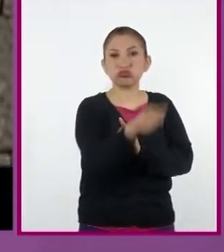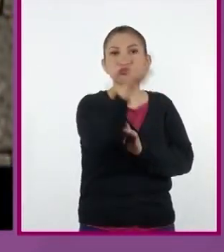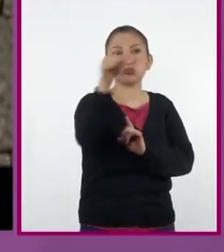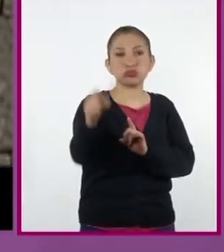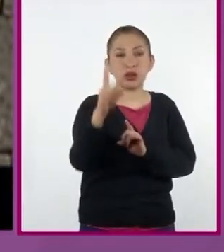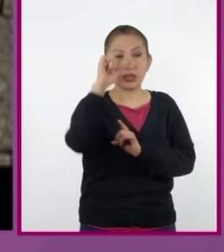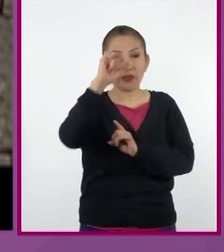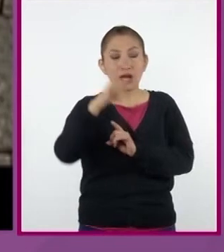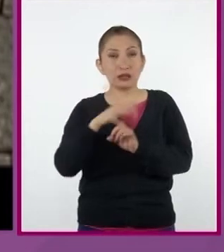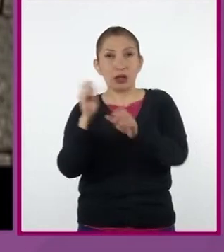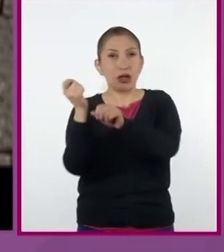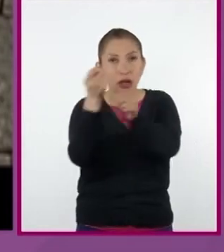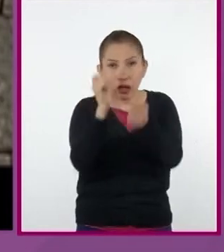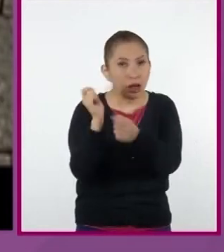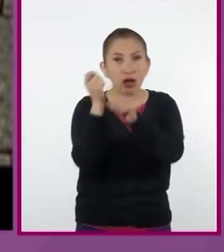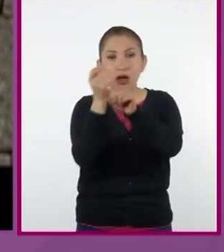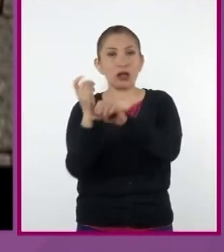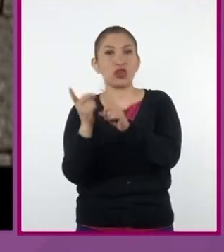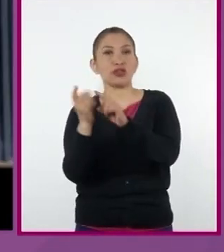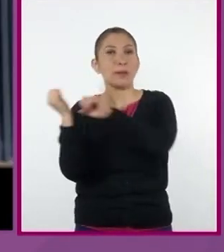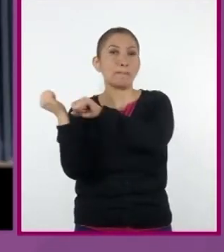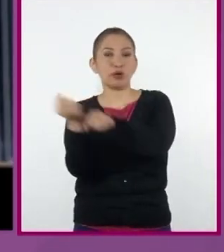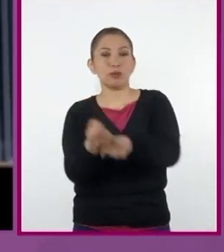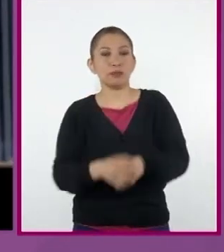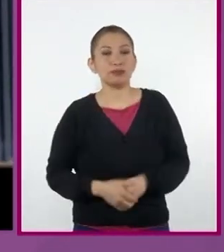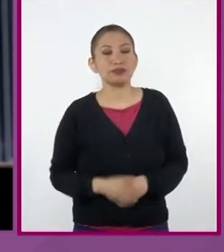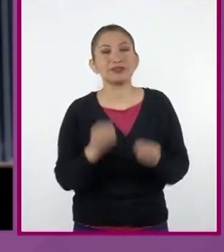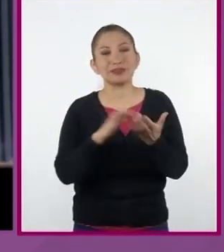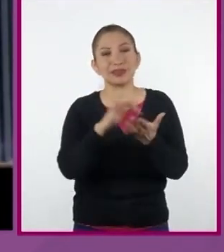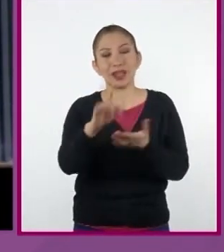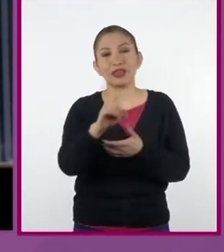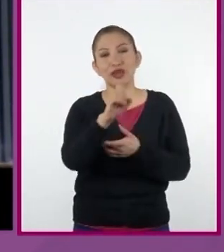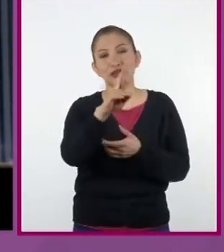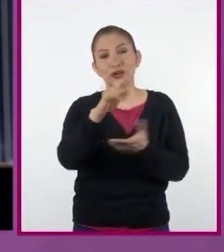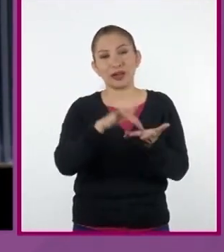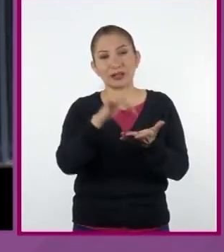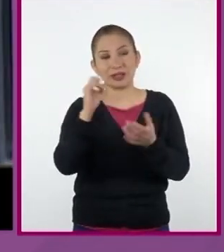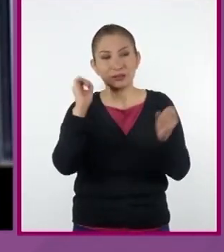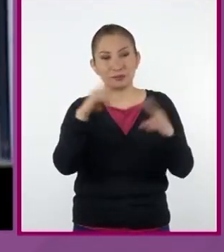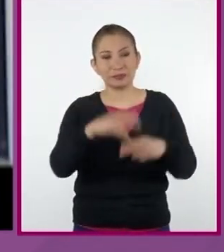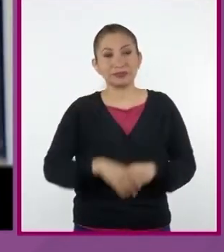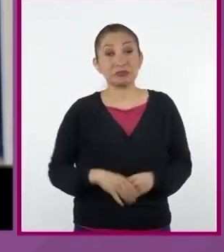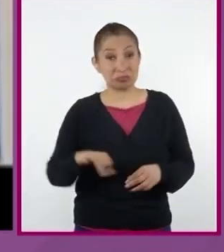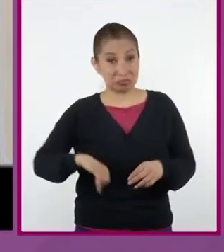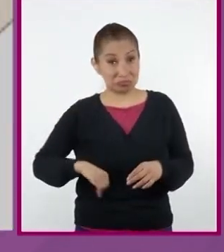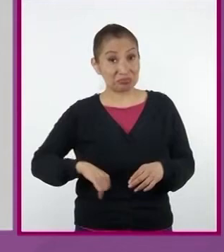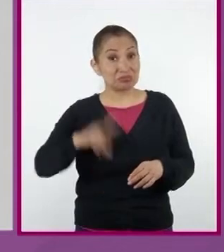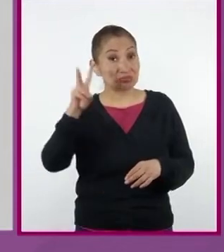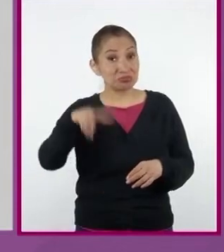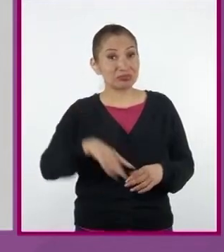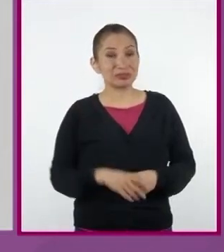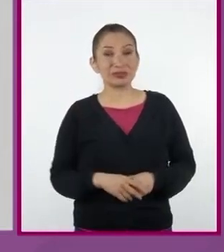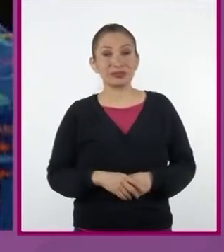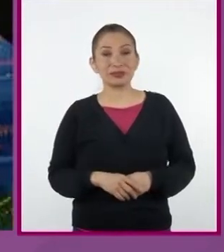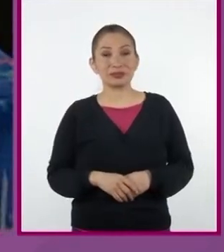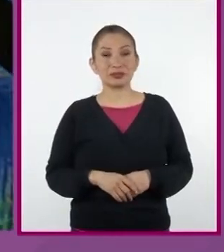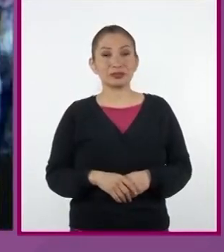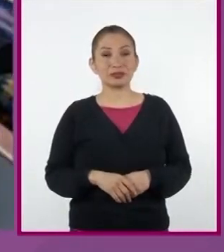complicadas que hacen casi imposible pegarle. Muchas gracias, doctor. Hasta luego. Interesante, ¿no lo creen?